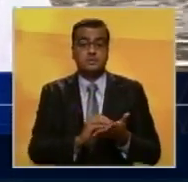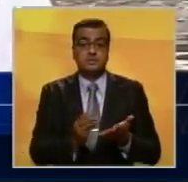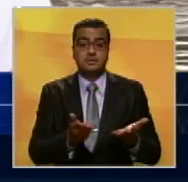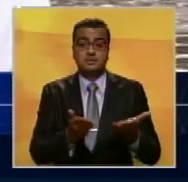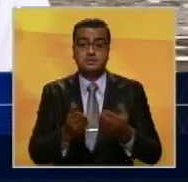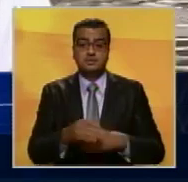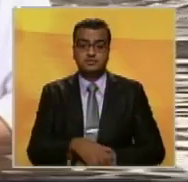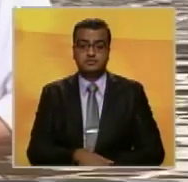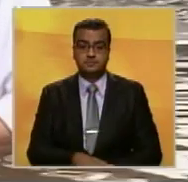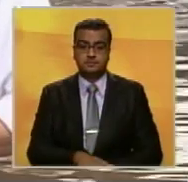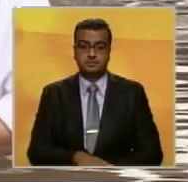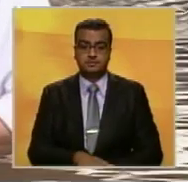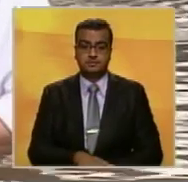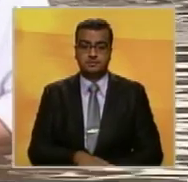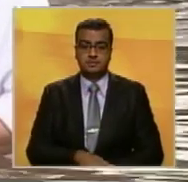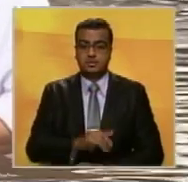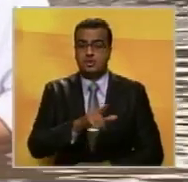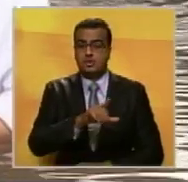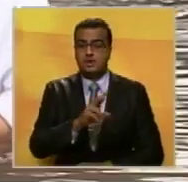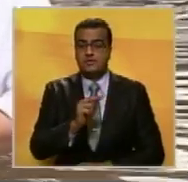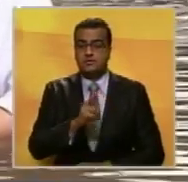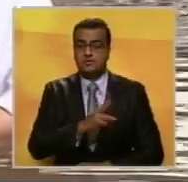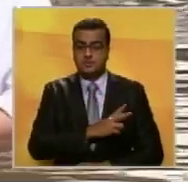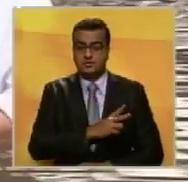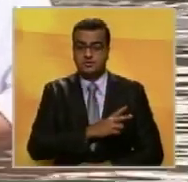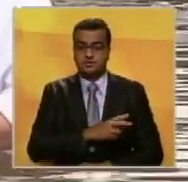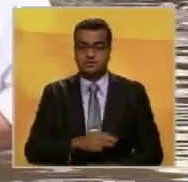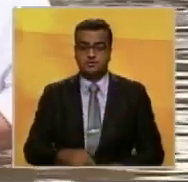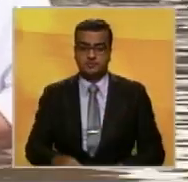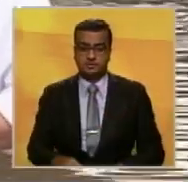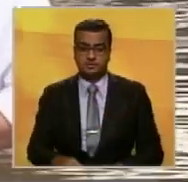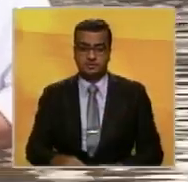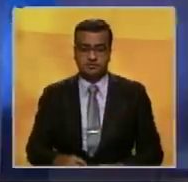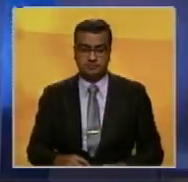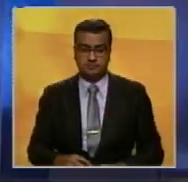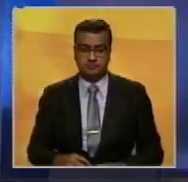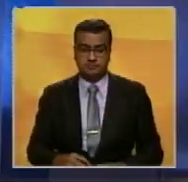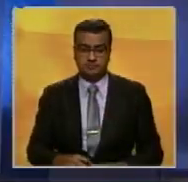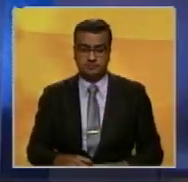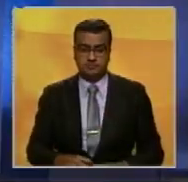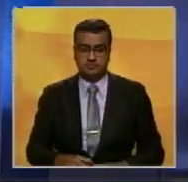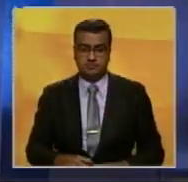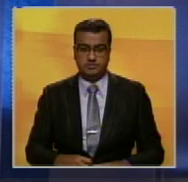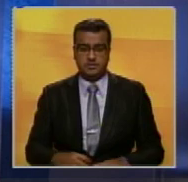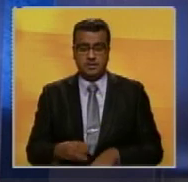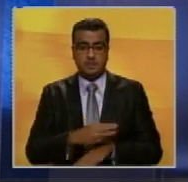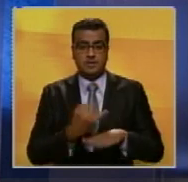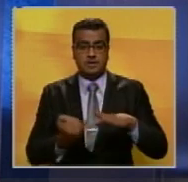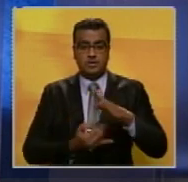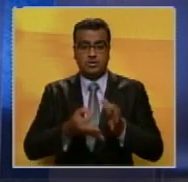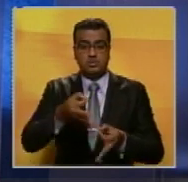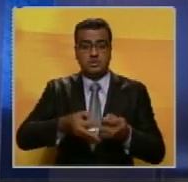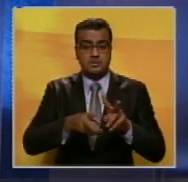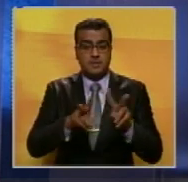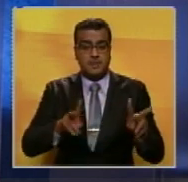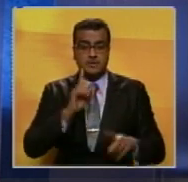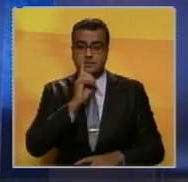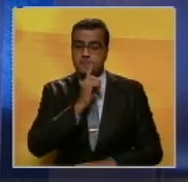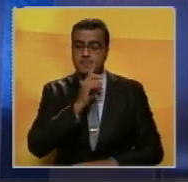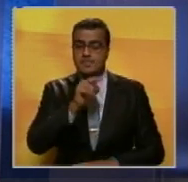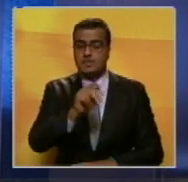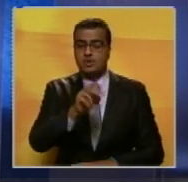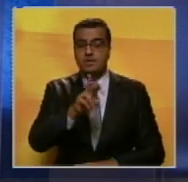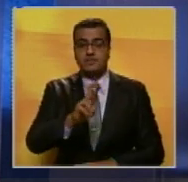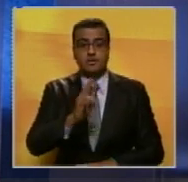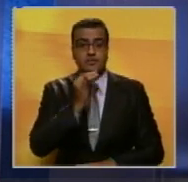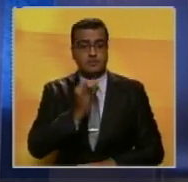servicio. Desde el estado Zulia, José Leonardo Nava, Noticiero Venevisión. El ministro de Interior, Justicia y Paz, Néstor